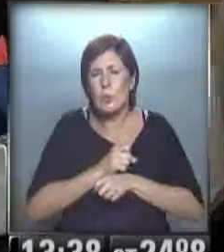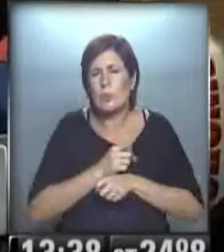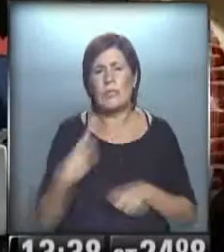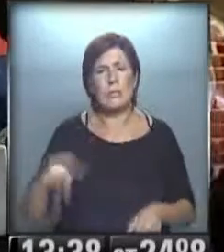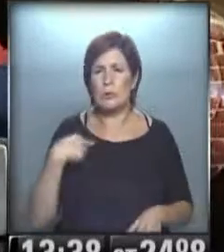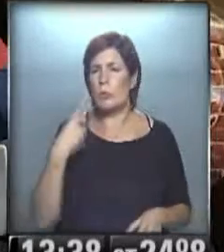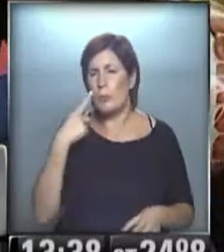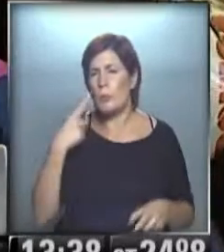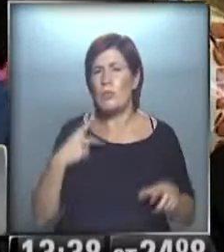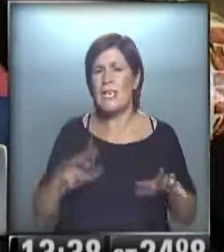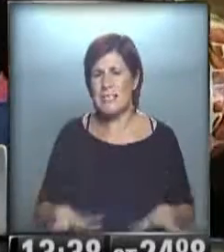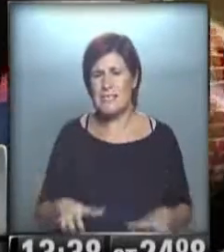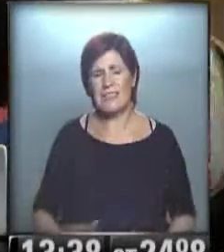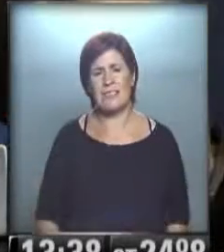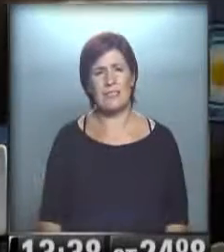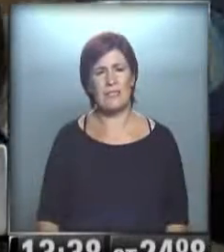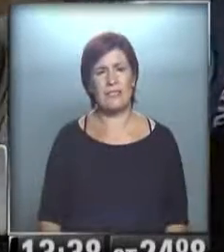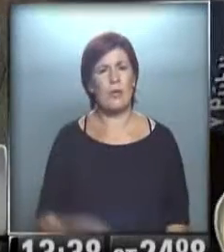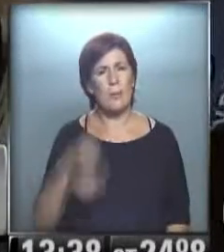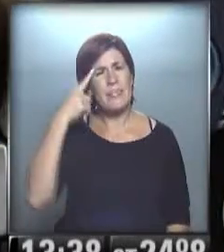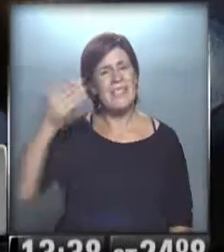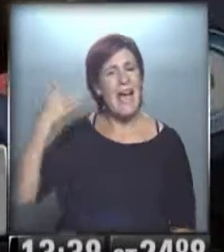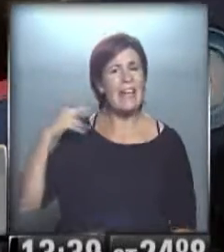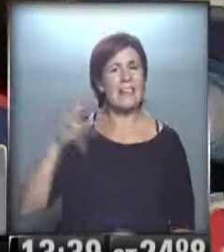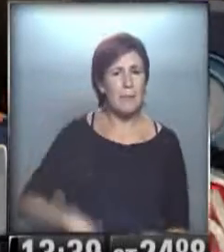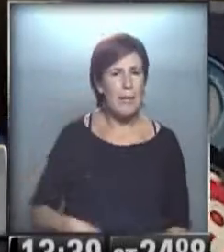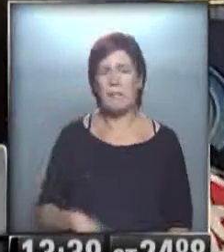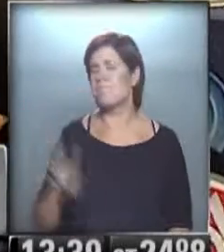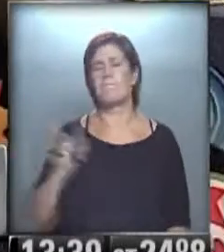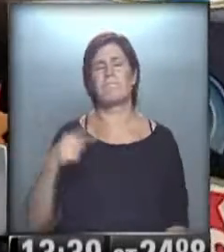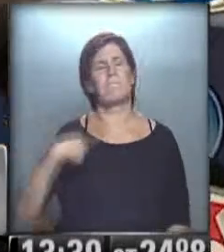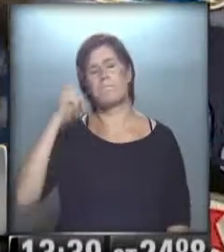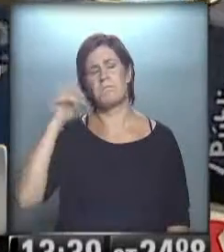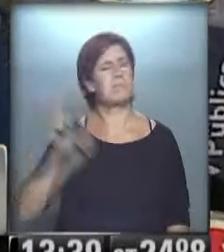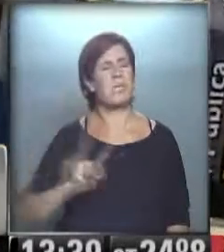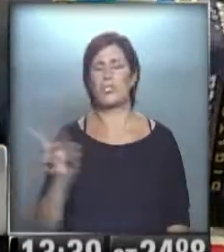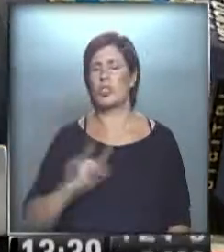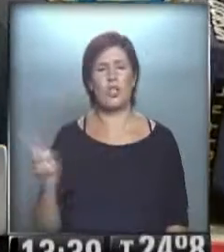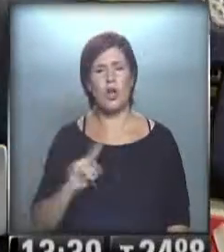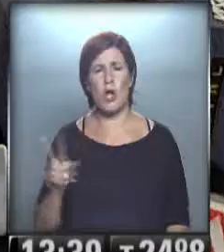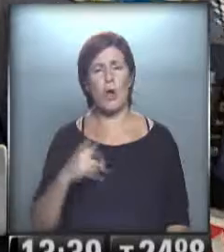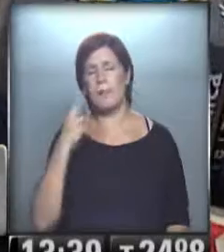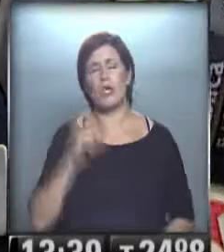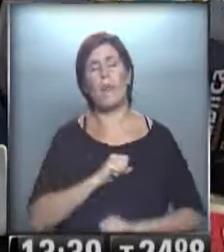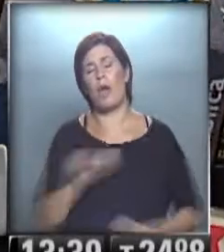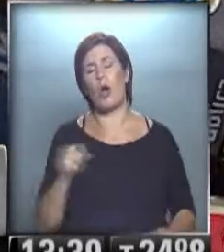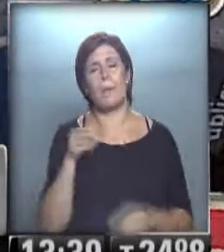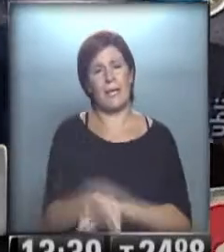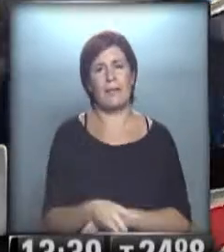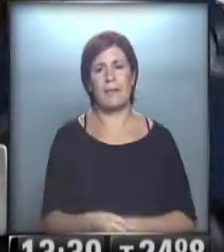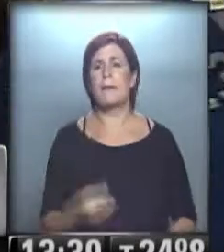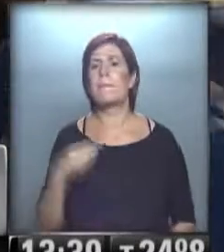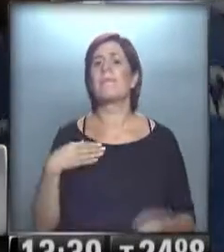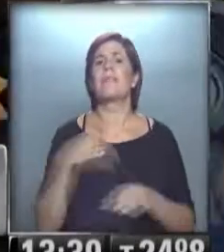viviendo no tenemos estaba planificado esto creo que F No creo que fue entra señora cómo